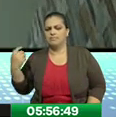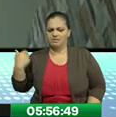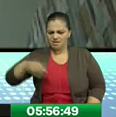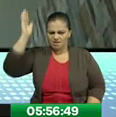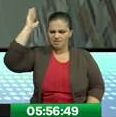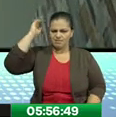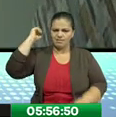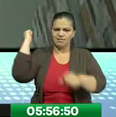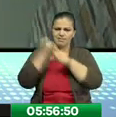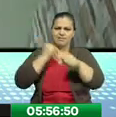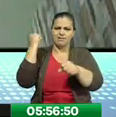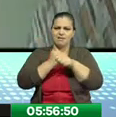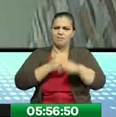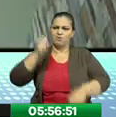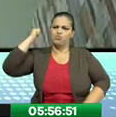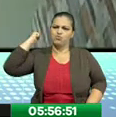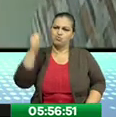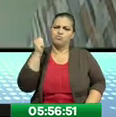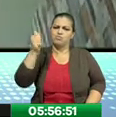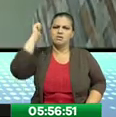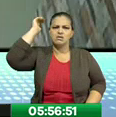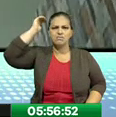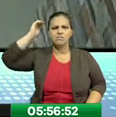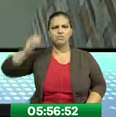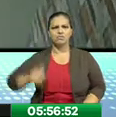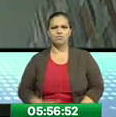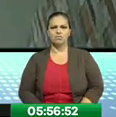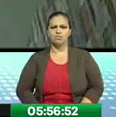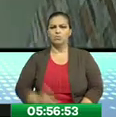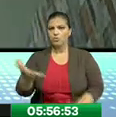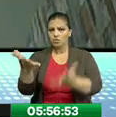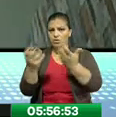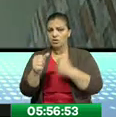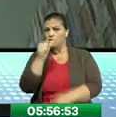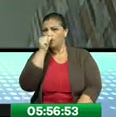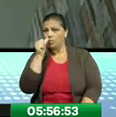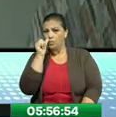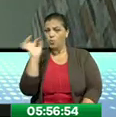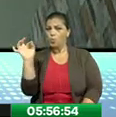que sea por su vida, para su vicio, porque todo